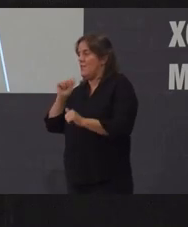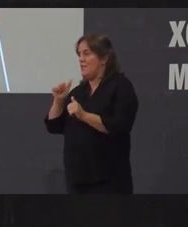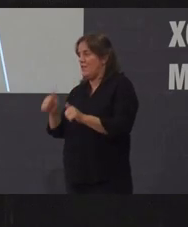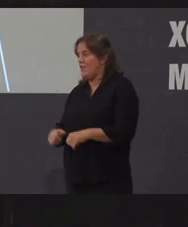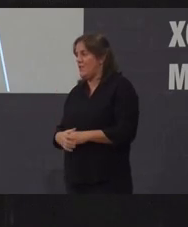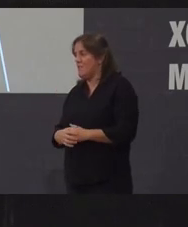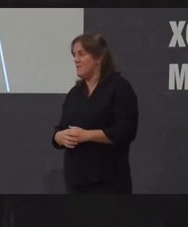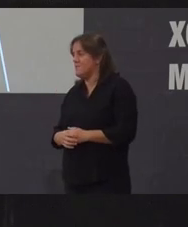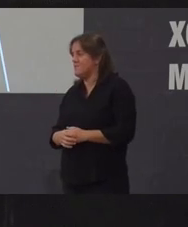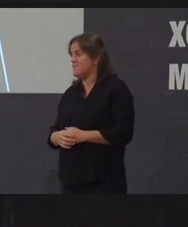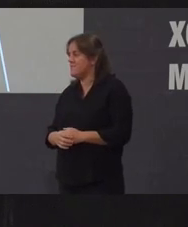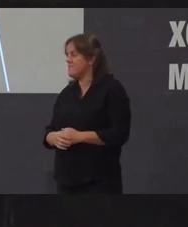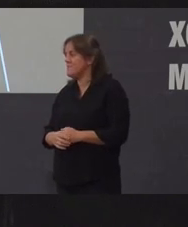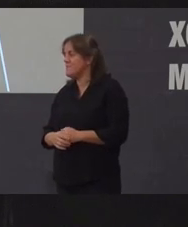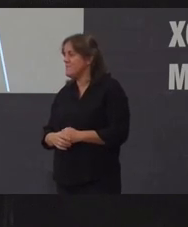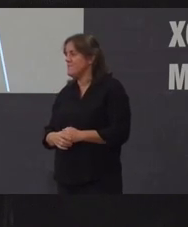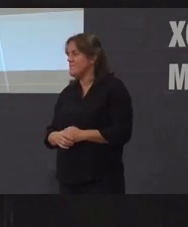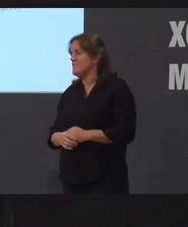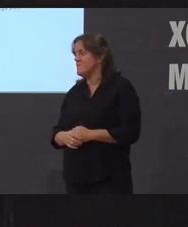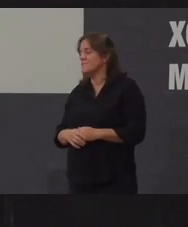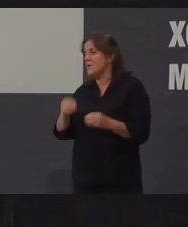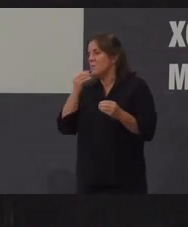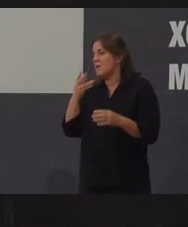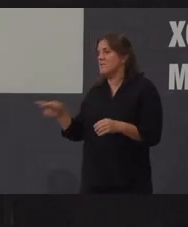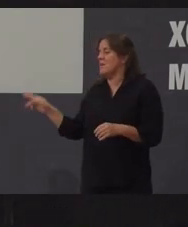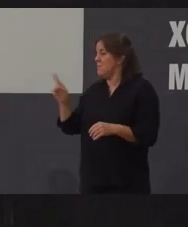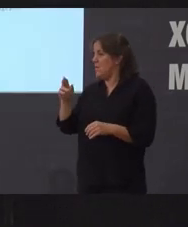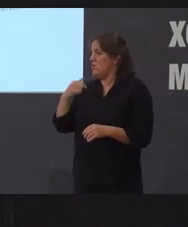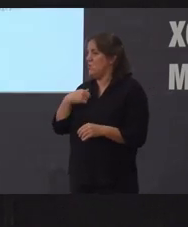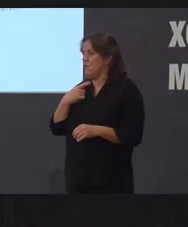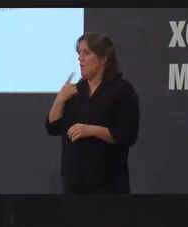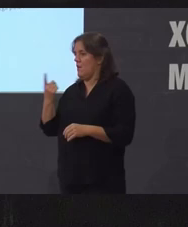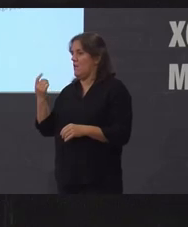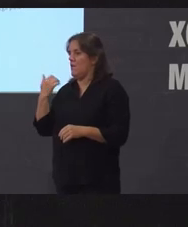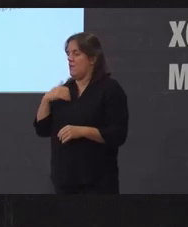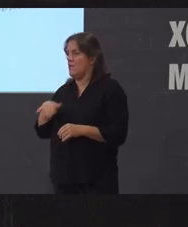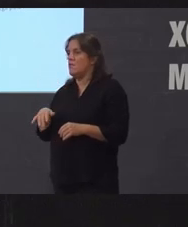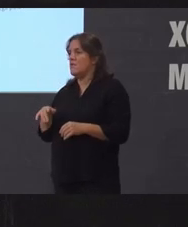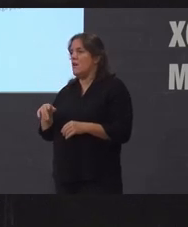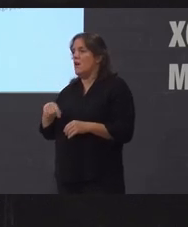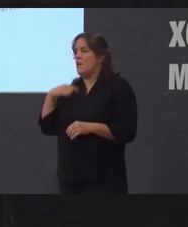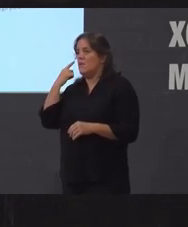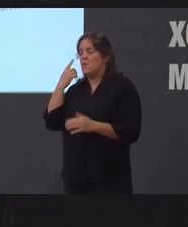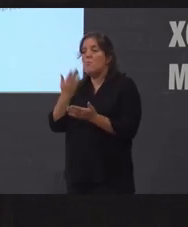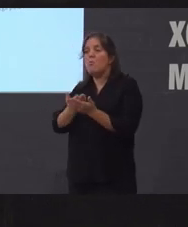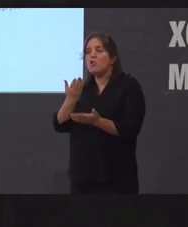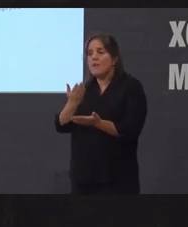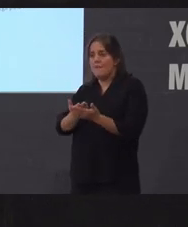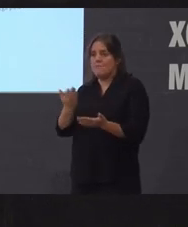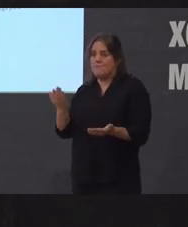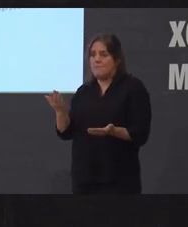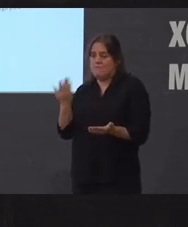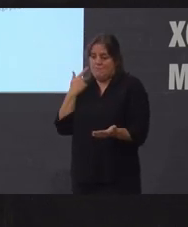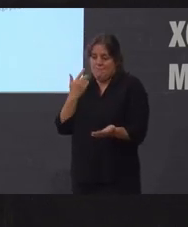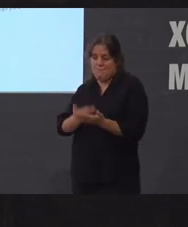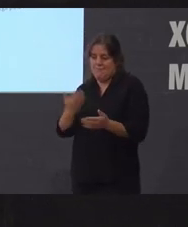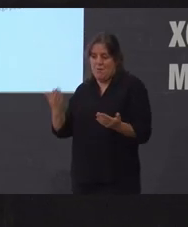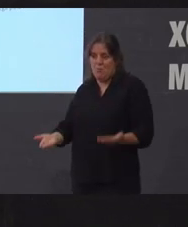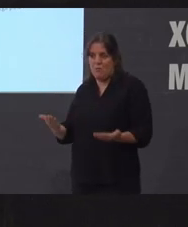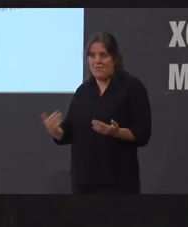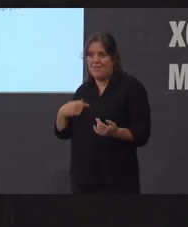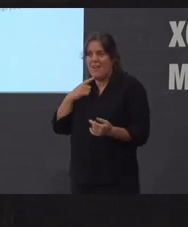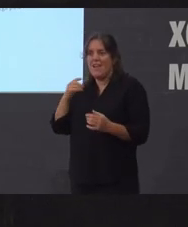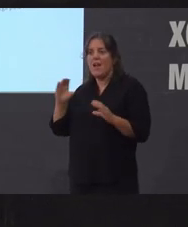xeito. Pero bueno, reitero, sí que xa foi moi relevante que estas que as comunidades e que a